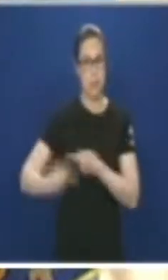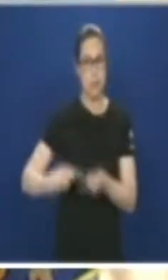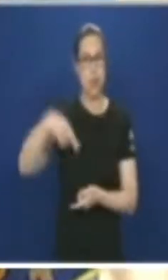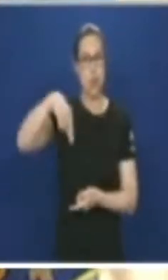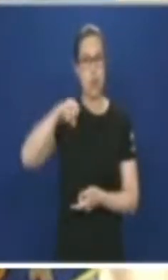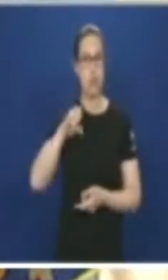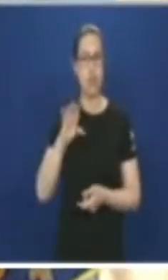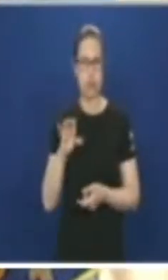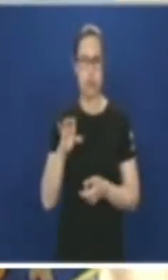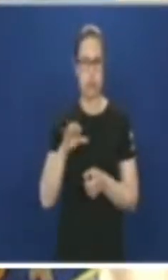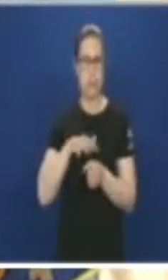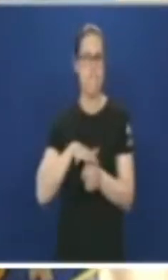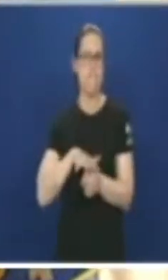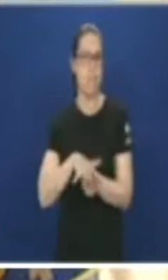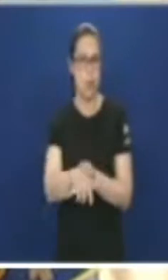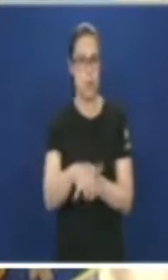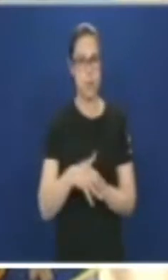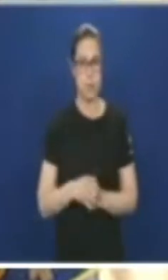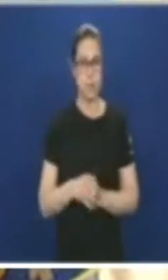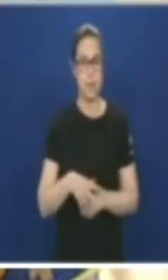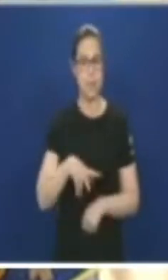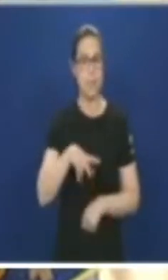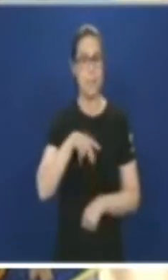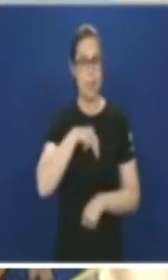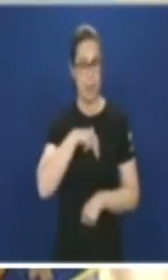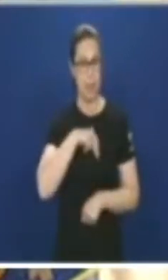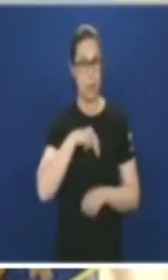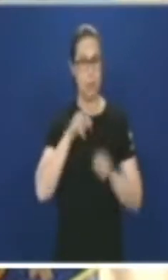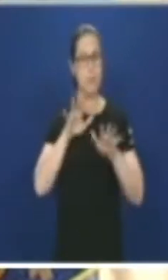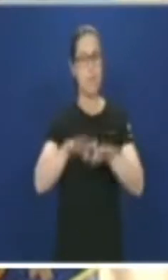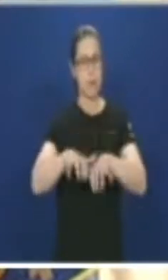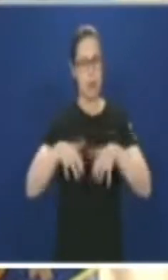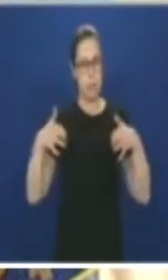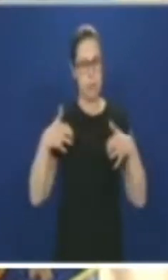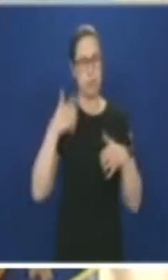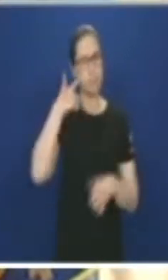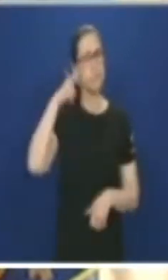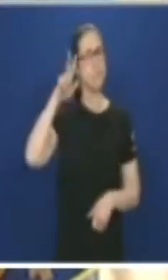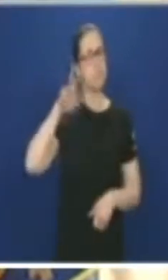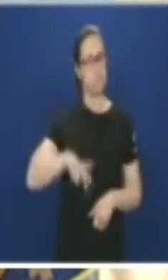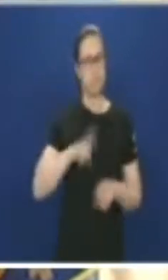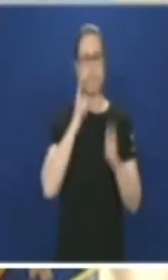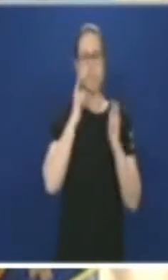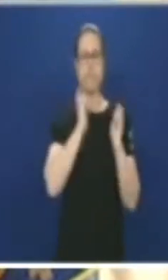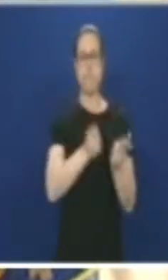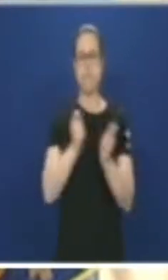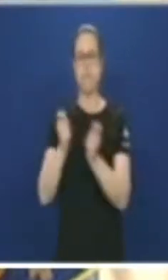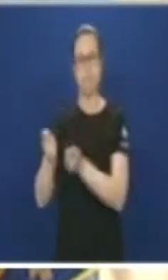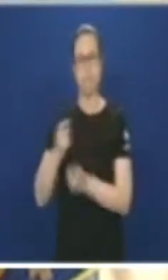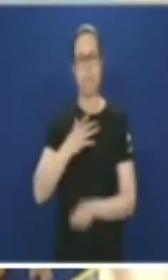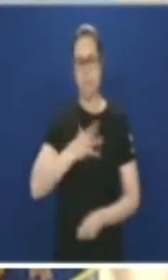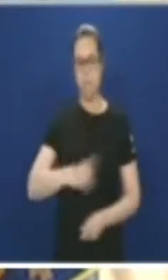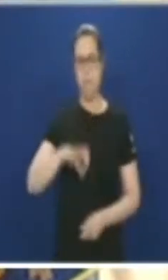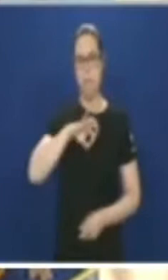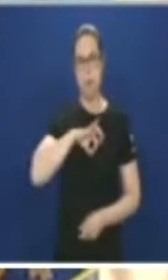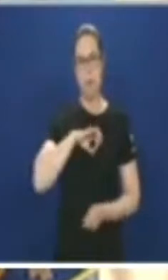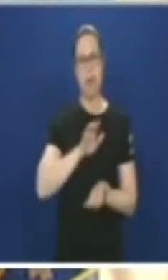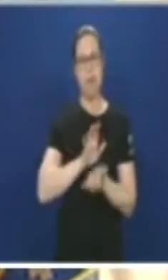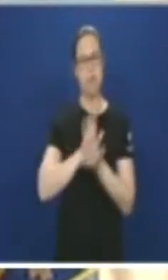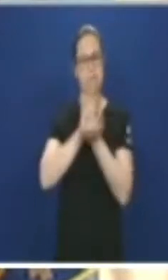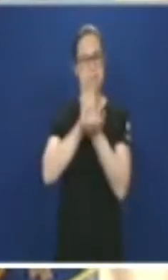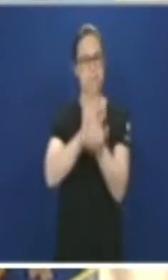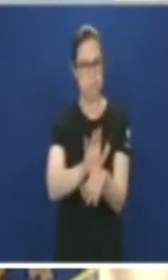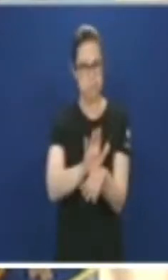Nós, méritos que a Cámara Galega quere recoñecer coa concesión da Medalla do